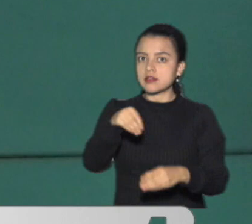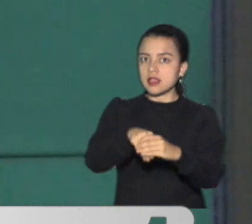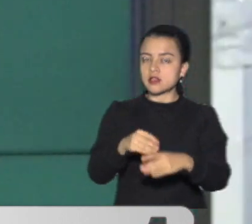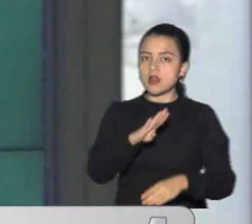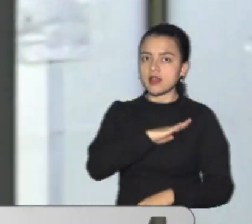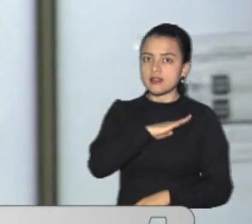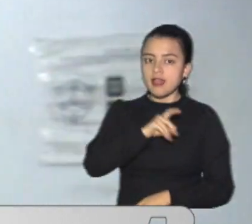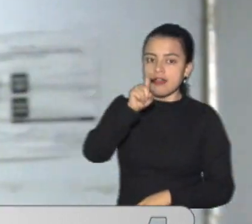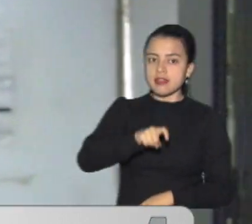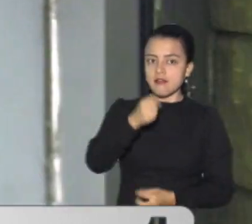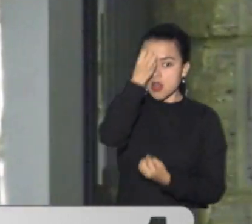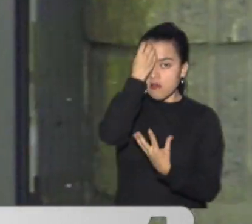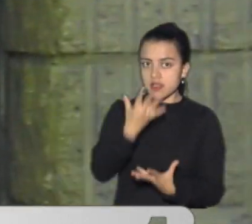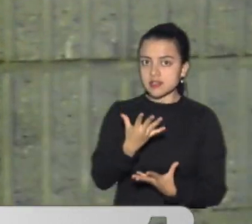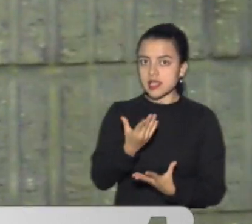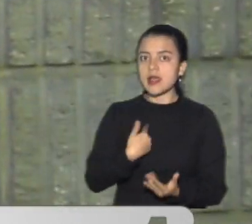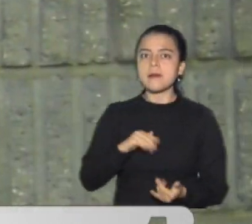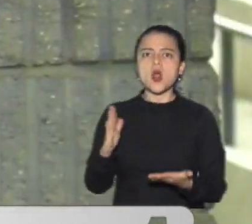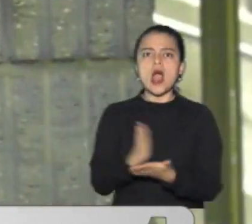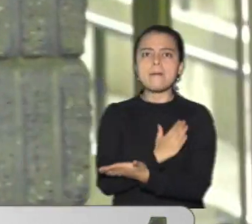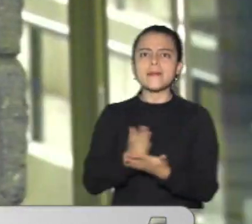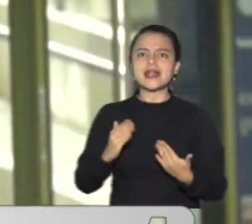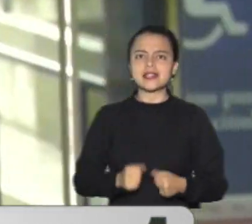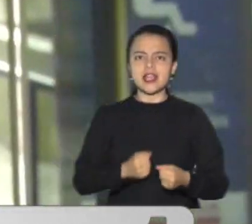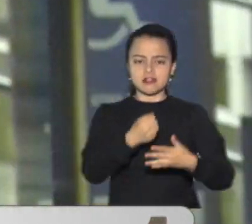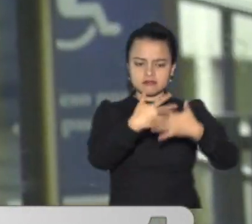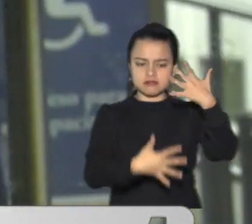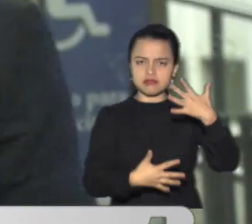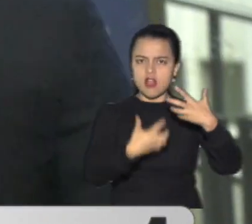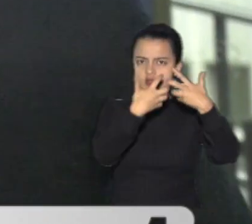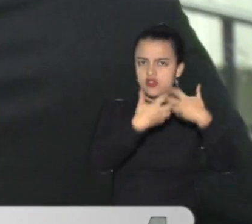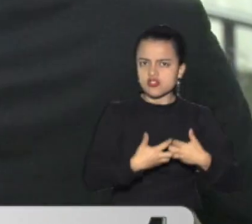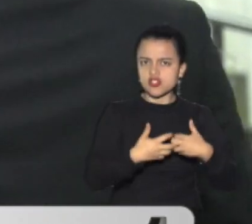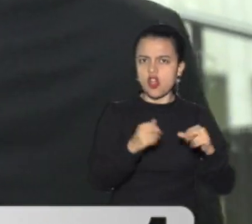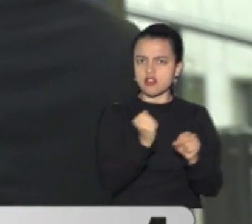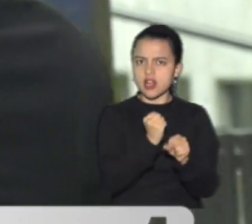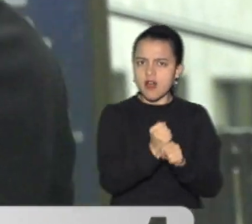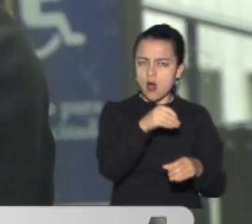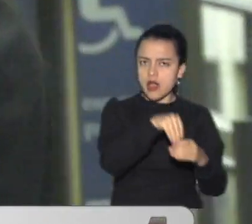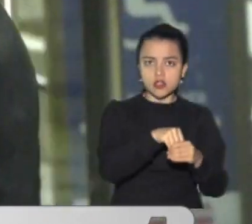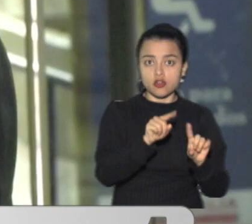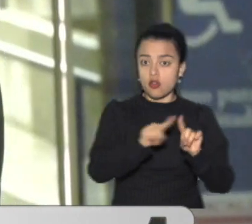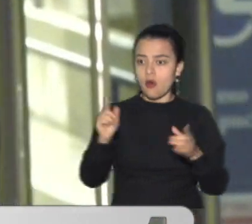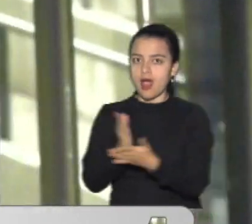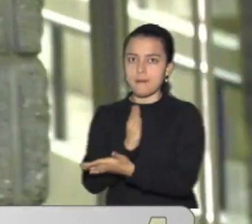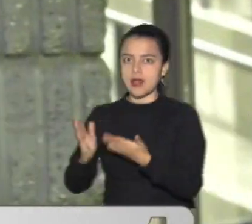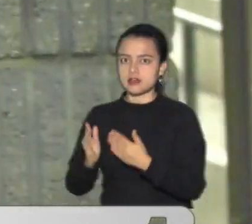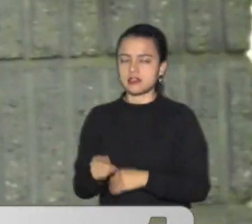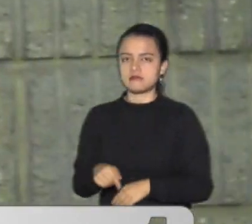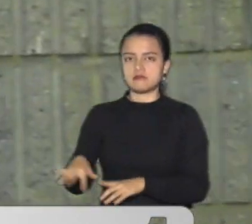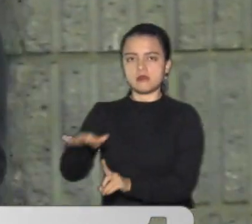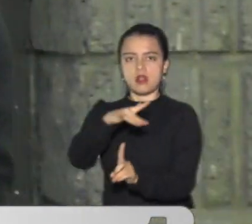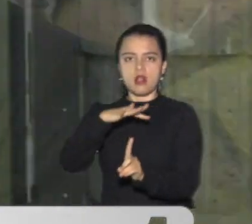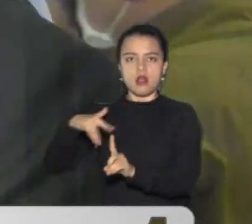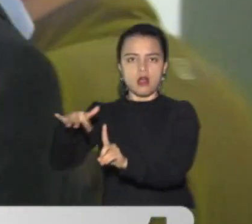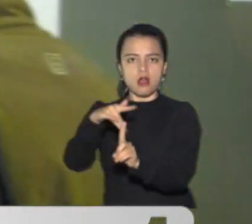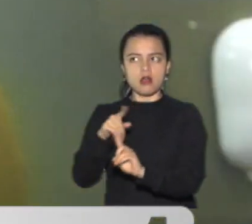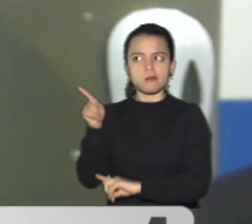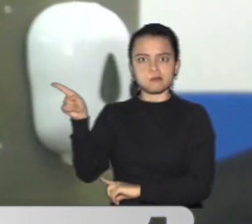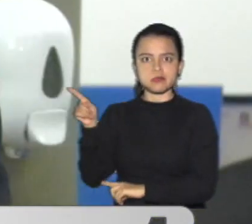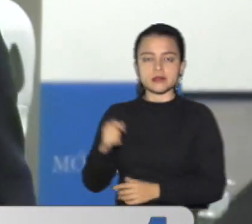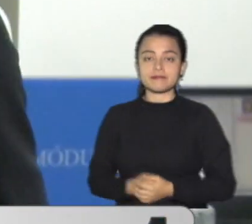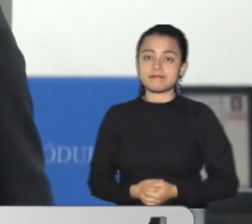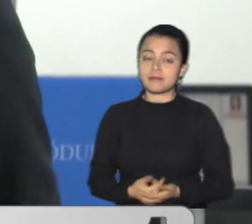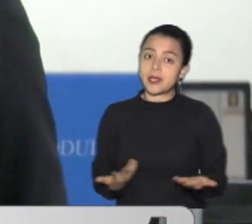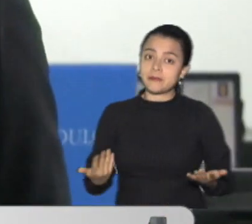este proceso ha habido 3 audiencias de conciliación, sin embargo, el alcalde Daniel Quintero no se ha presentado a ninguna de ellas. El próximo